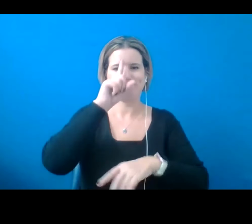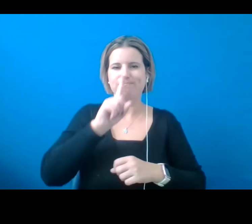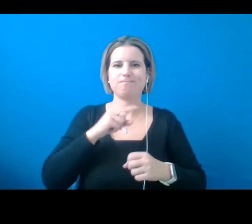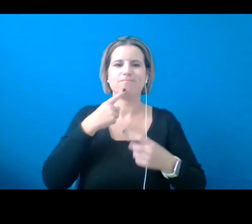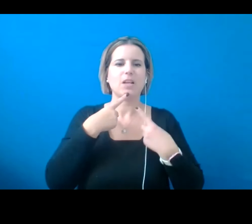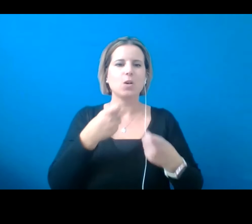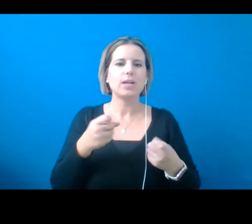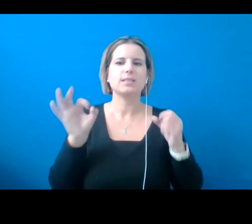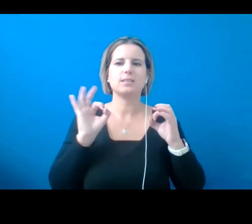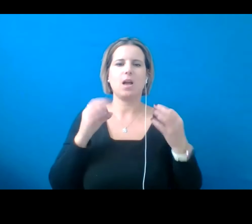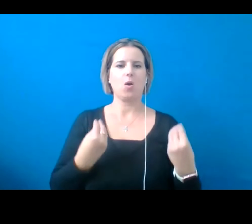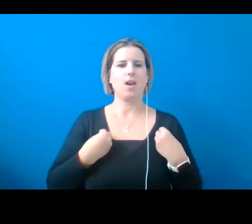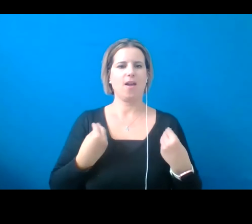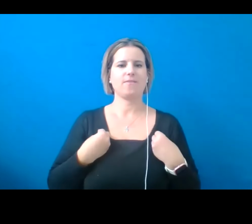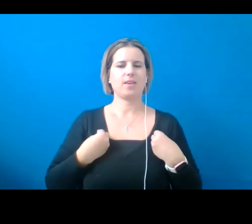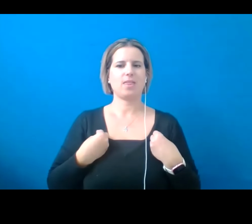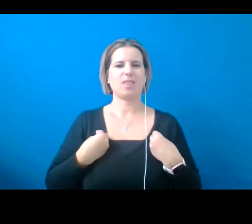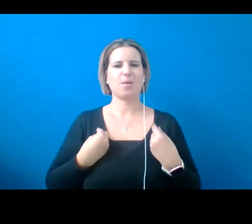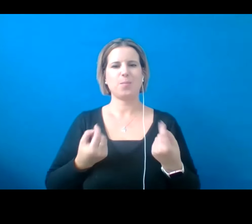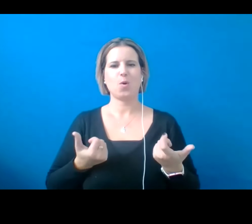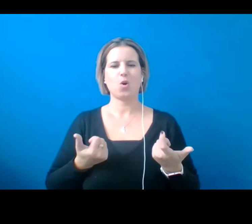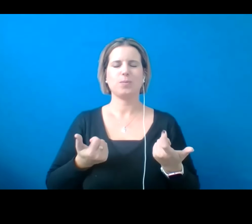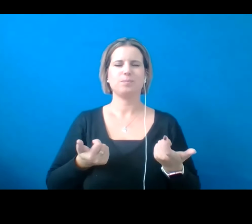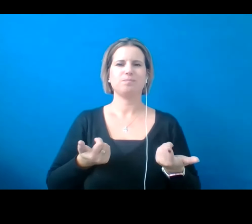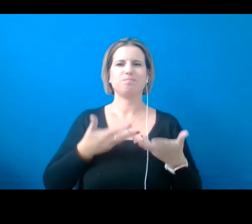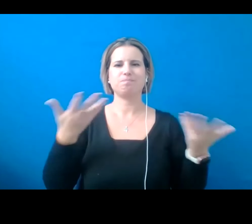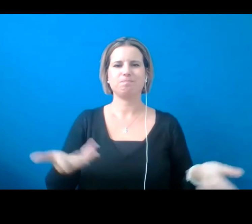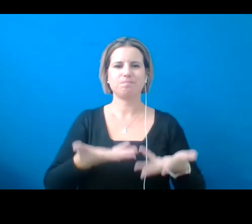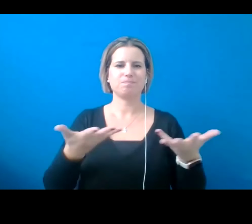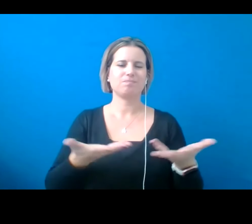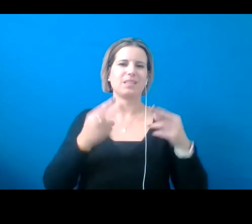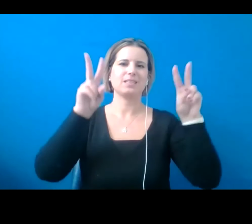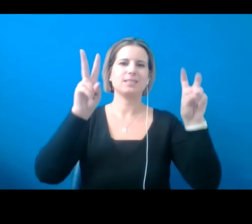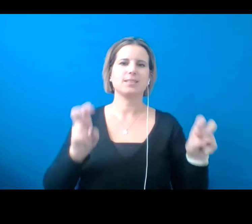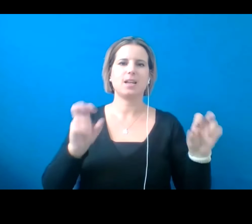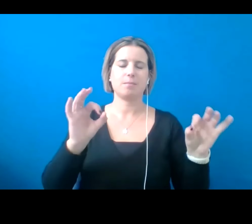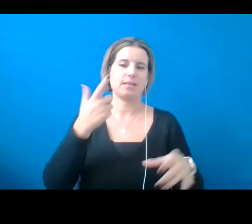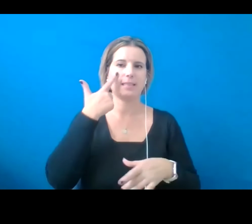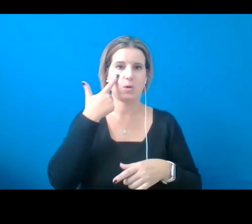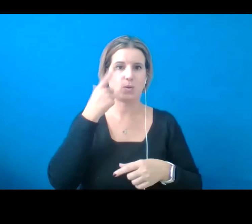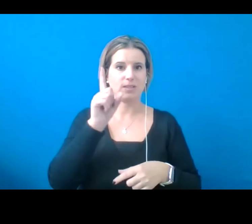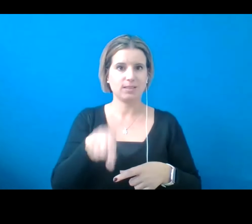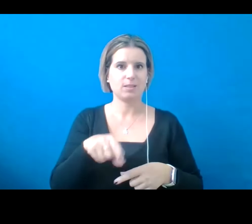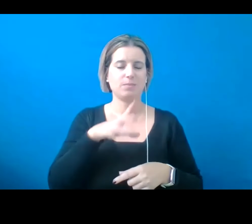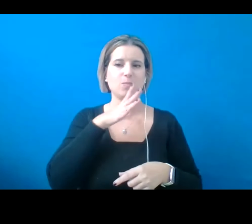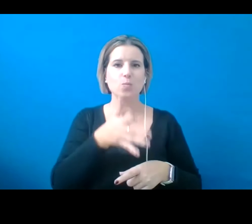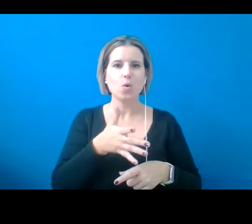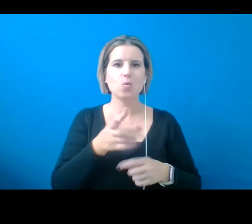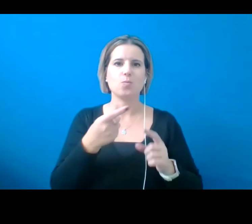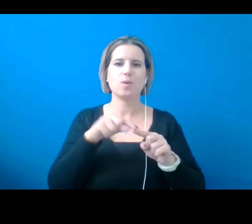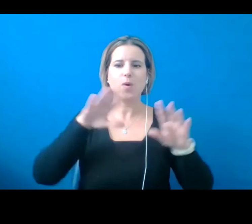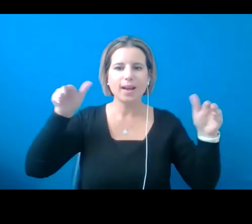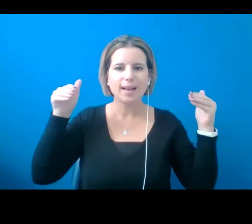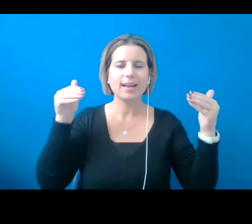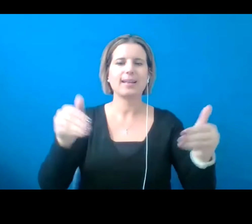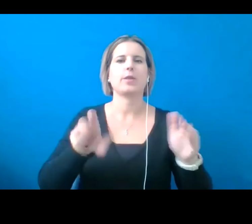una vida no excesivamente pasiva y todas esas cuestiones hay que tenerlas en cuenta porque queremos dar una atención integral no podemos